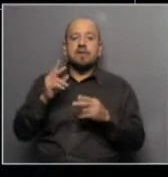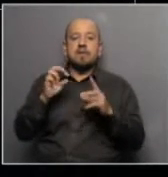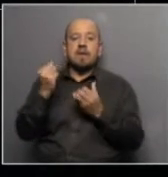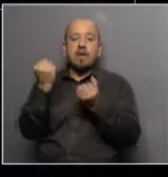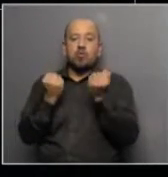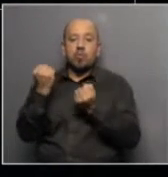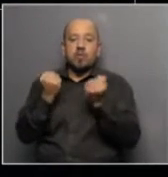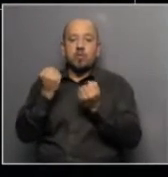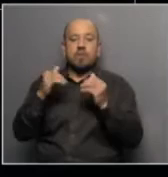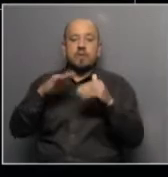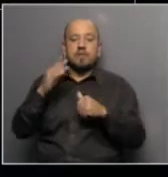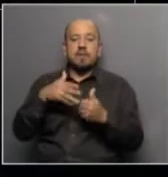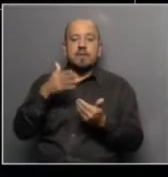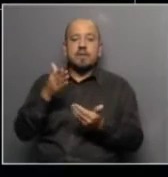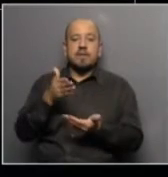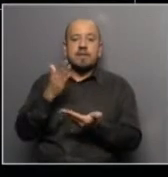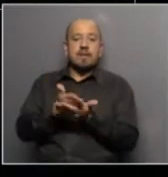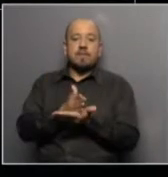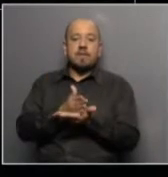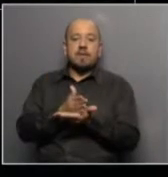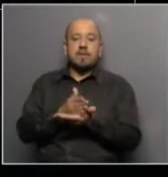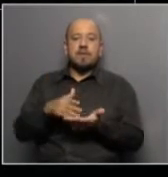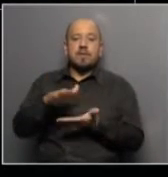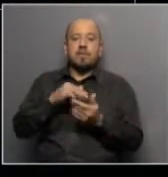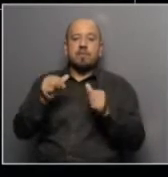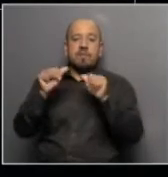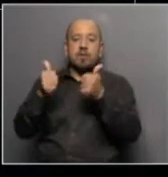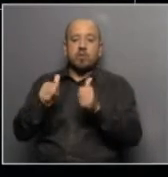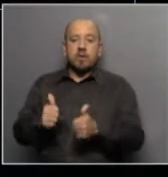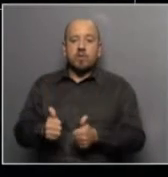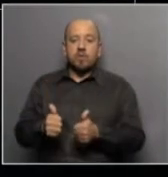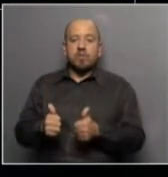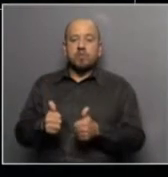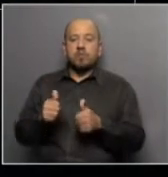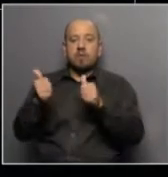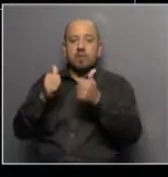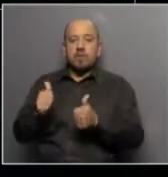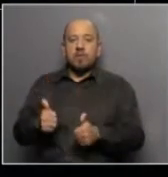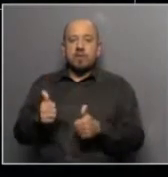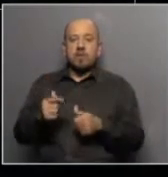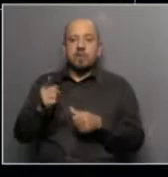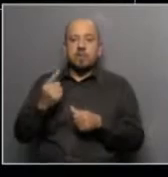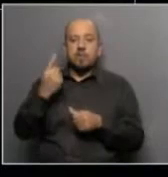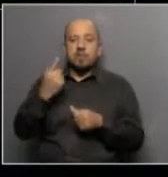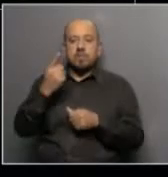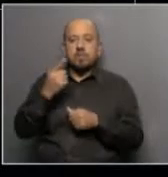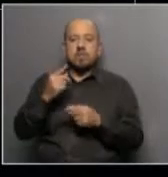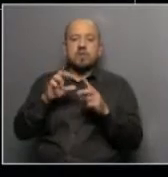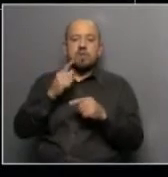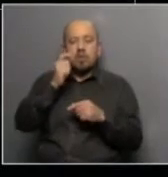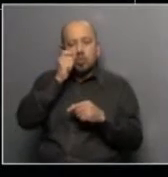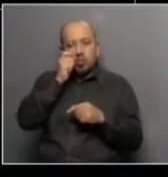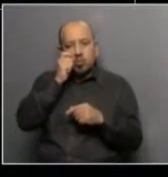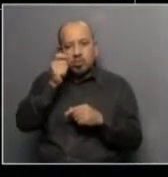del país. La mitad de los barrios privados se encuentran localizados en Maldonado, principalmente asociados a usos